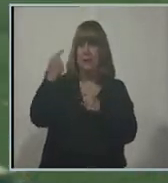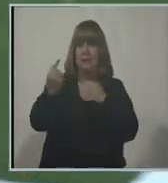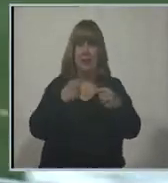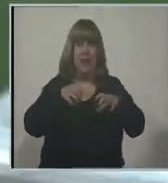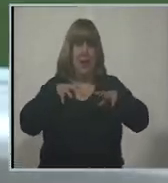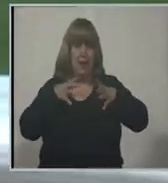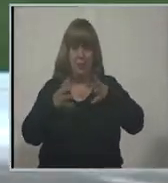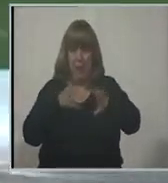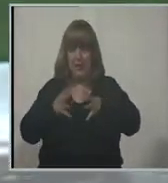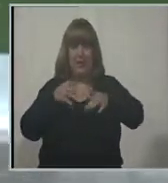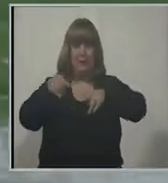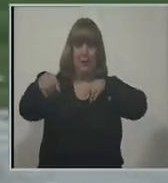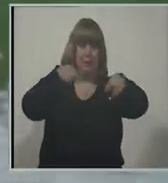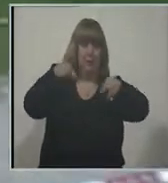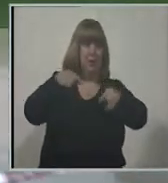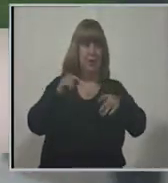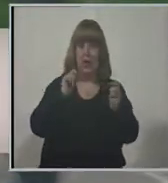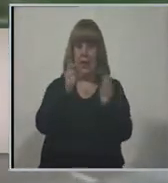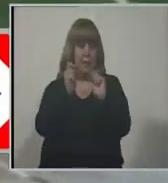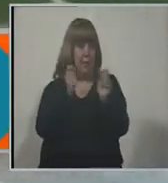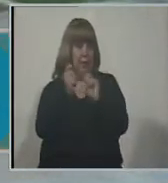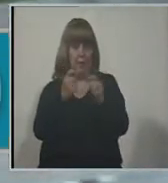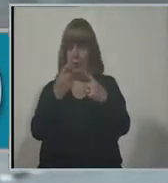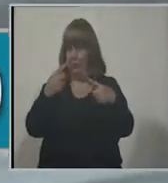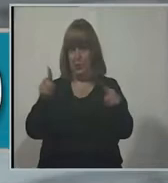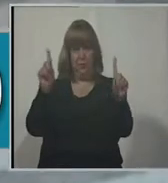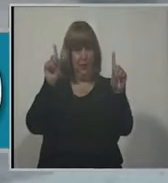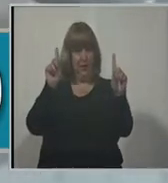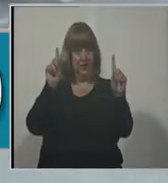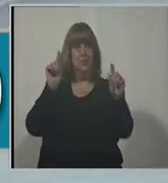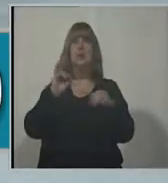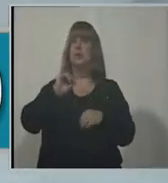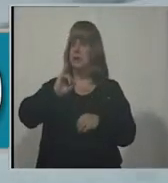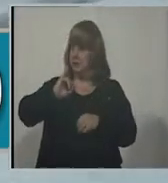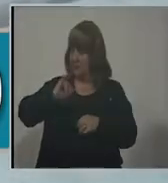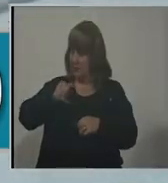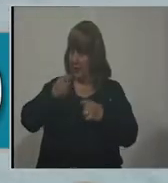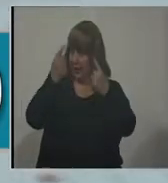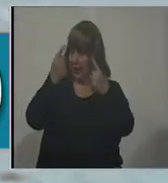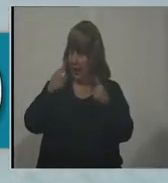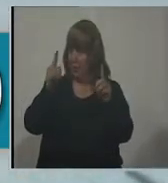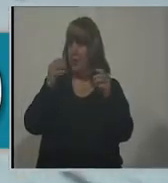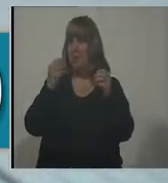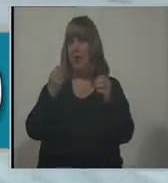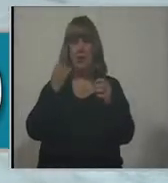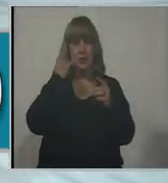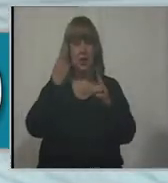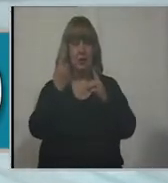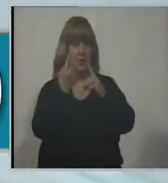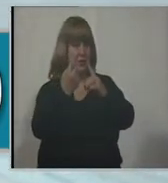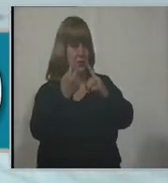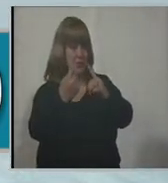máquinas, hay grandes cambios, ¿no? Sí, el cambio que la plaza experimentó es muy grande.